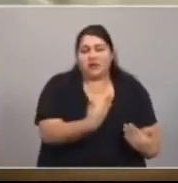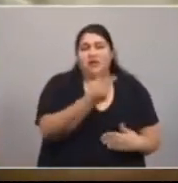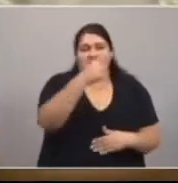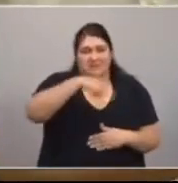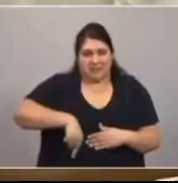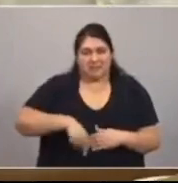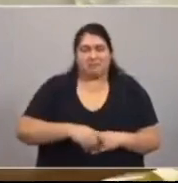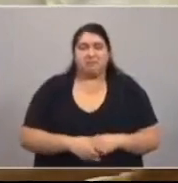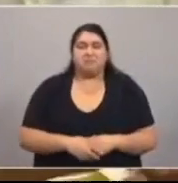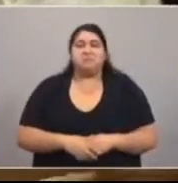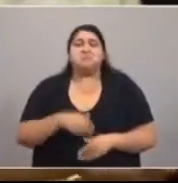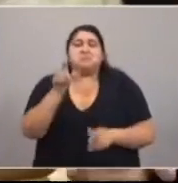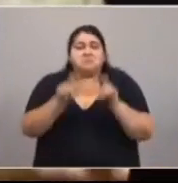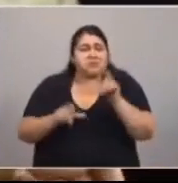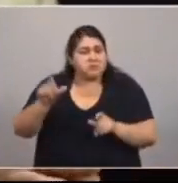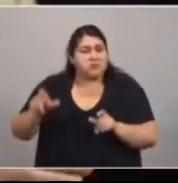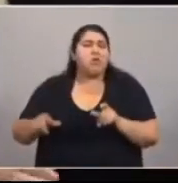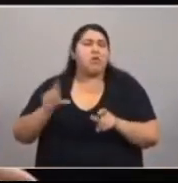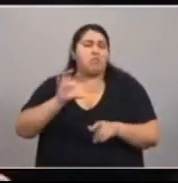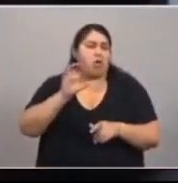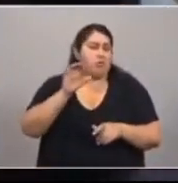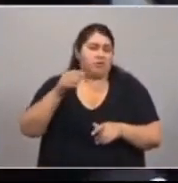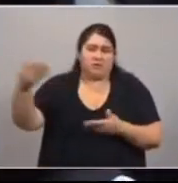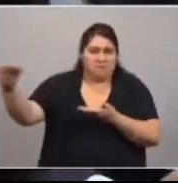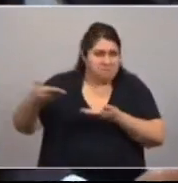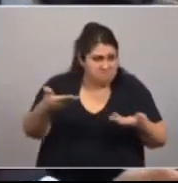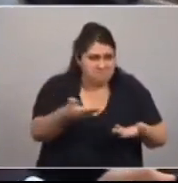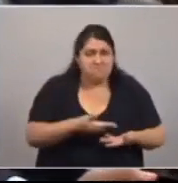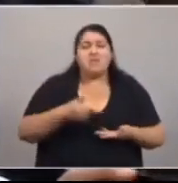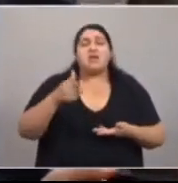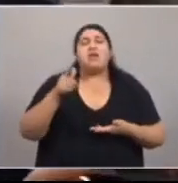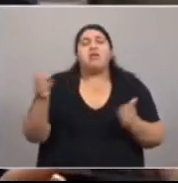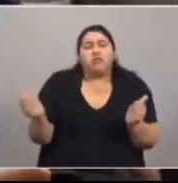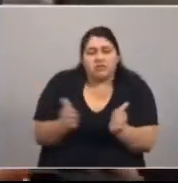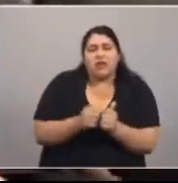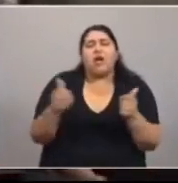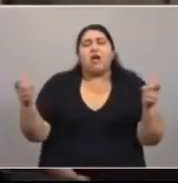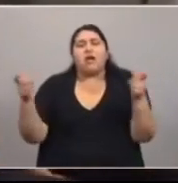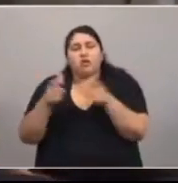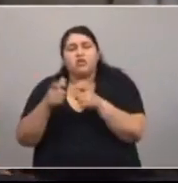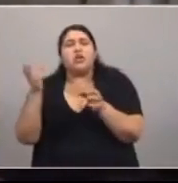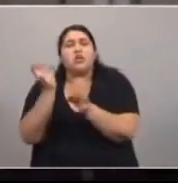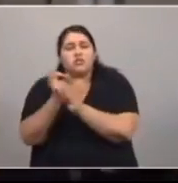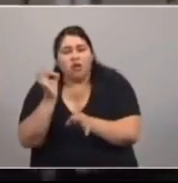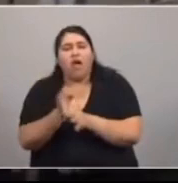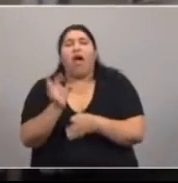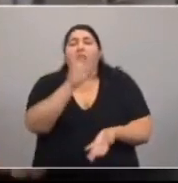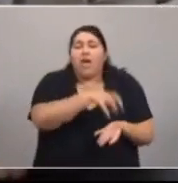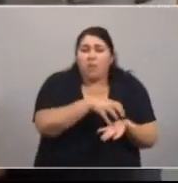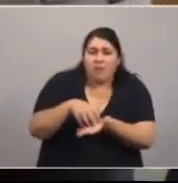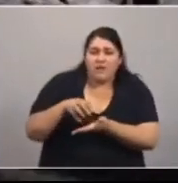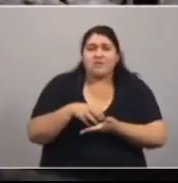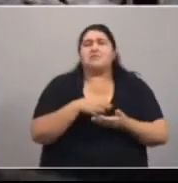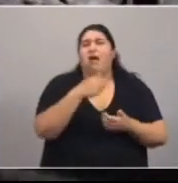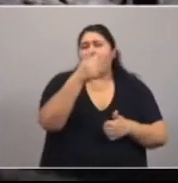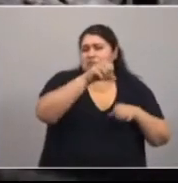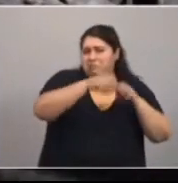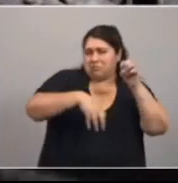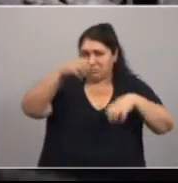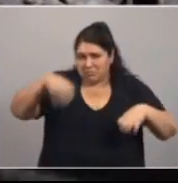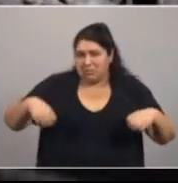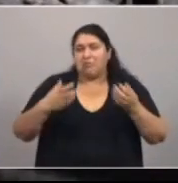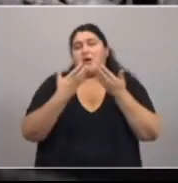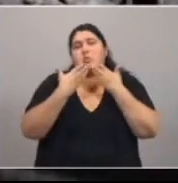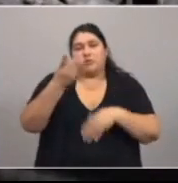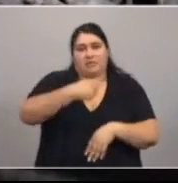provinciales, municipales, concejales, consejeros escolares, empresarios e industriales presentes, también muchas gracias por el apoyo. A